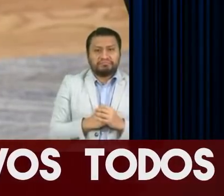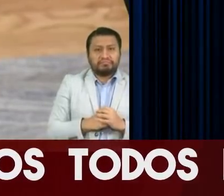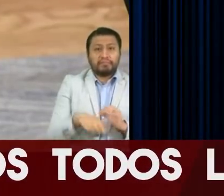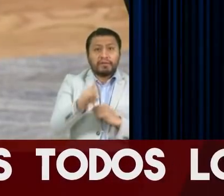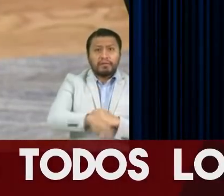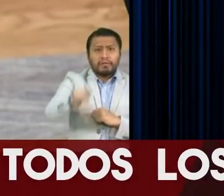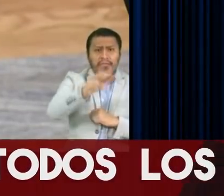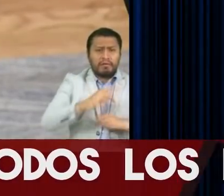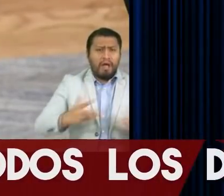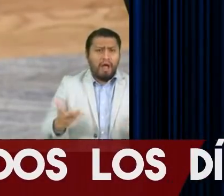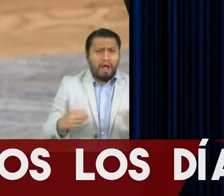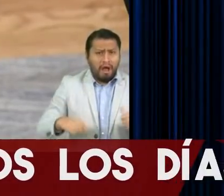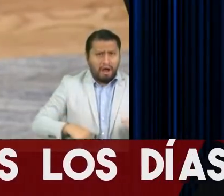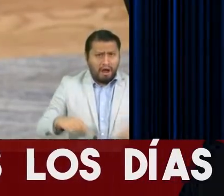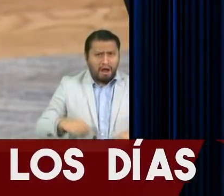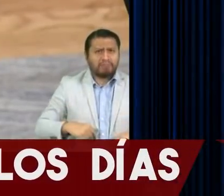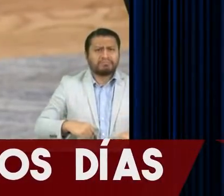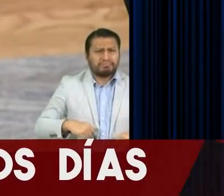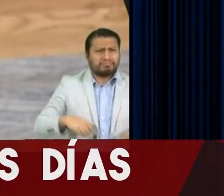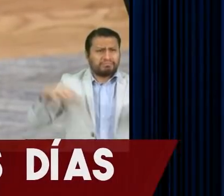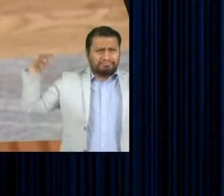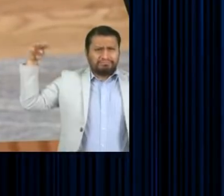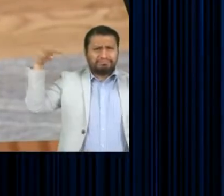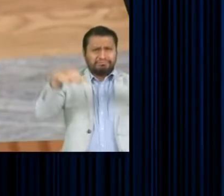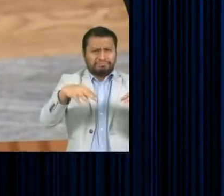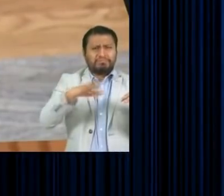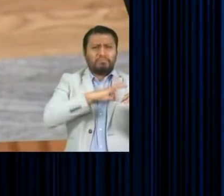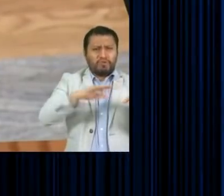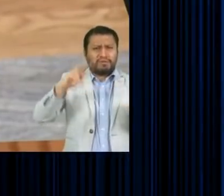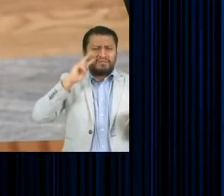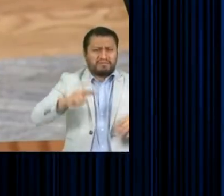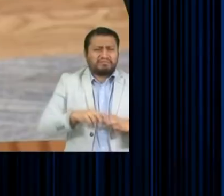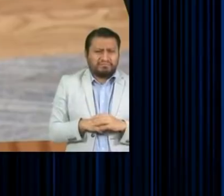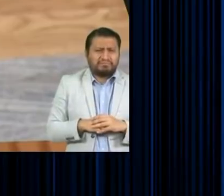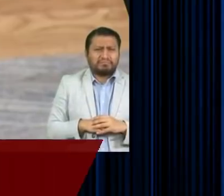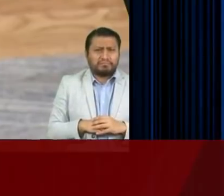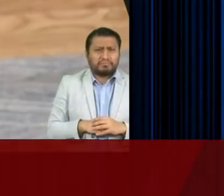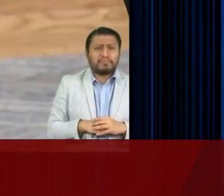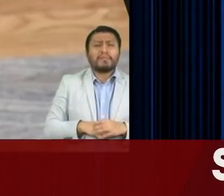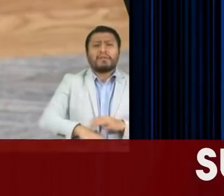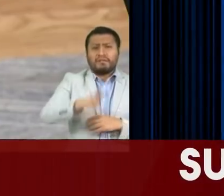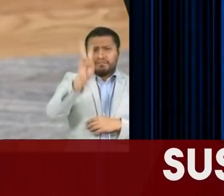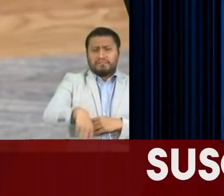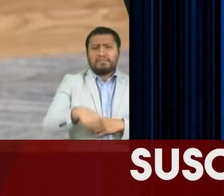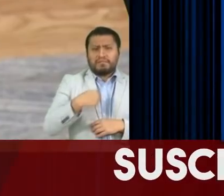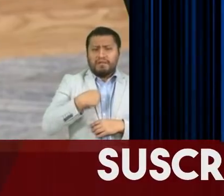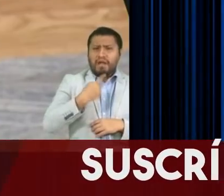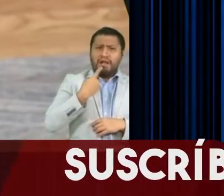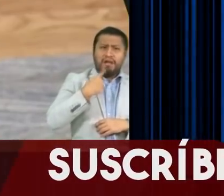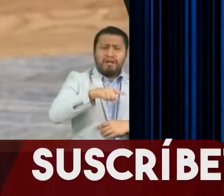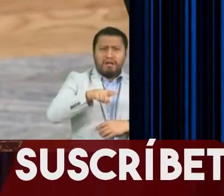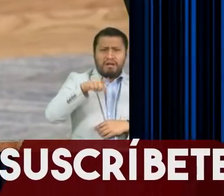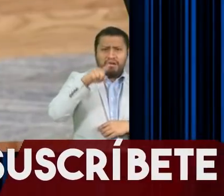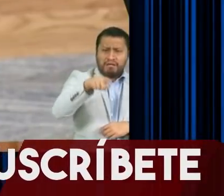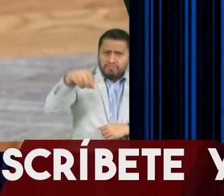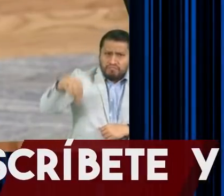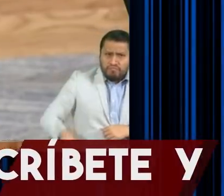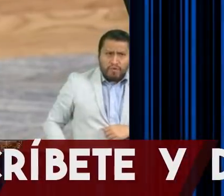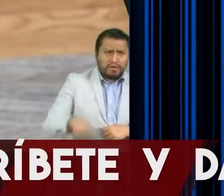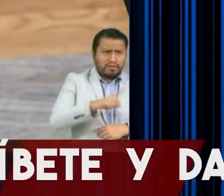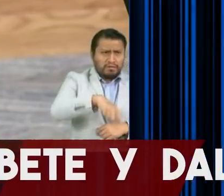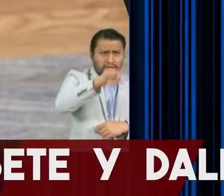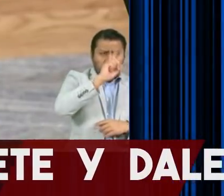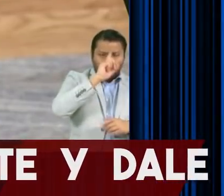son públicas y son manifiestas. Yo acuso a la mayoría de este Consejo General